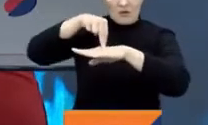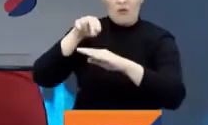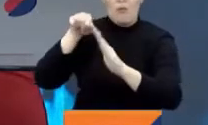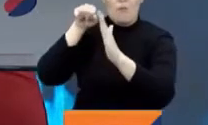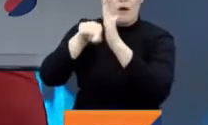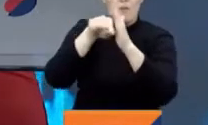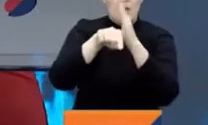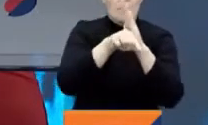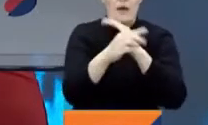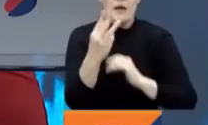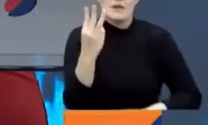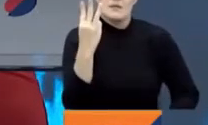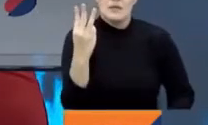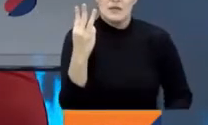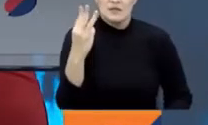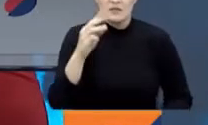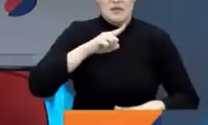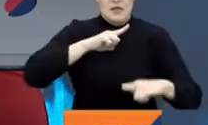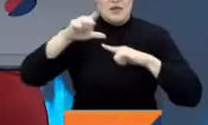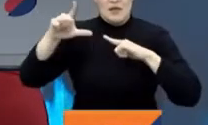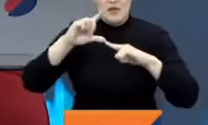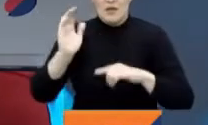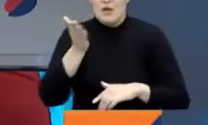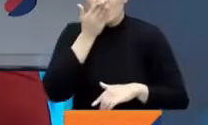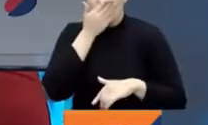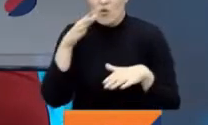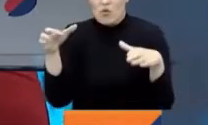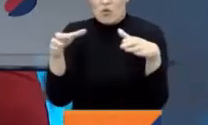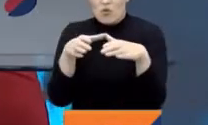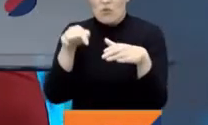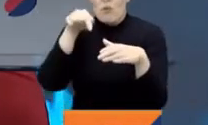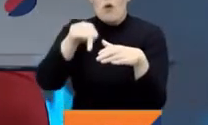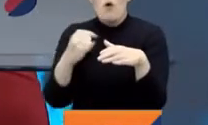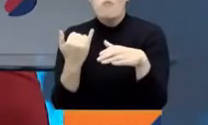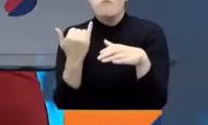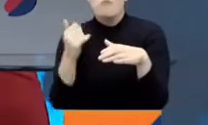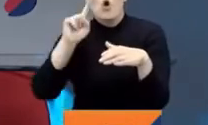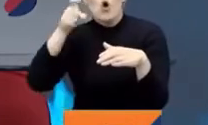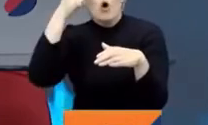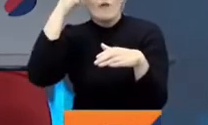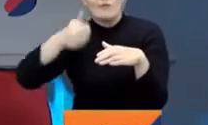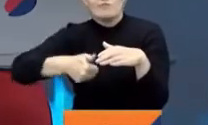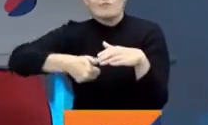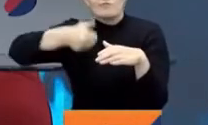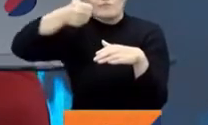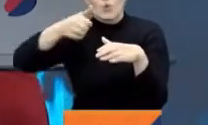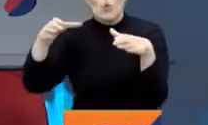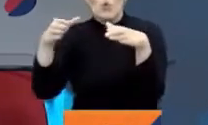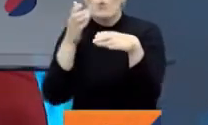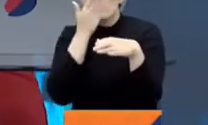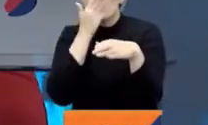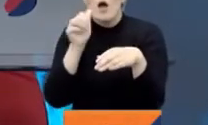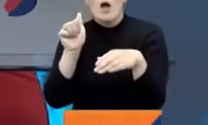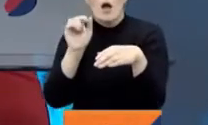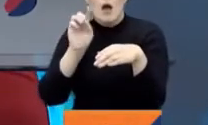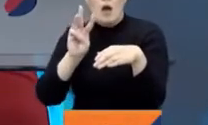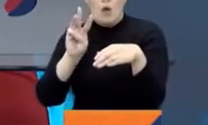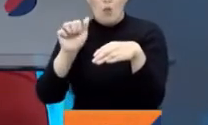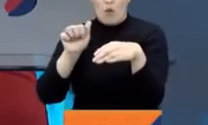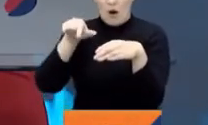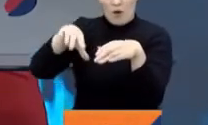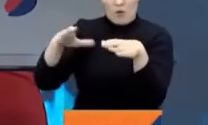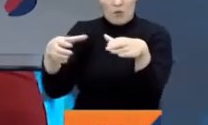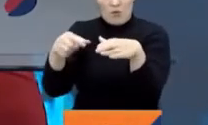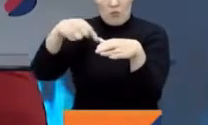el gobernador suplente del resguardo Inda Zabaleta, de la comunidad indígena Aguá. Juan Orlando Moreno nos tiene el